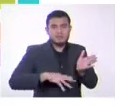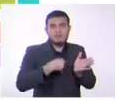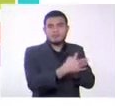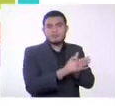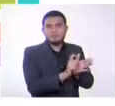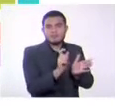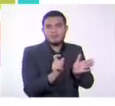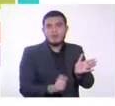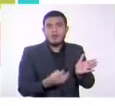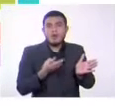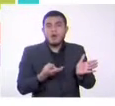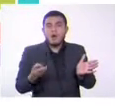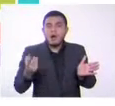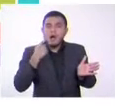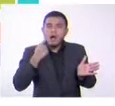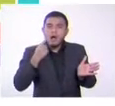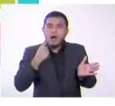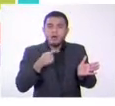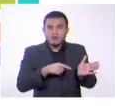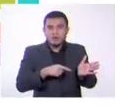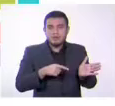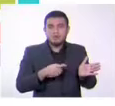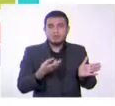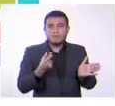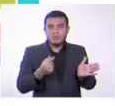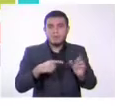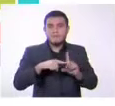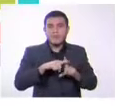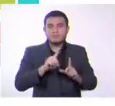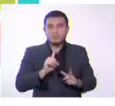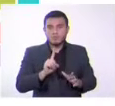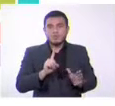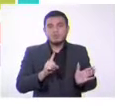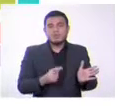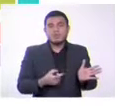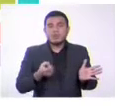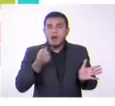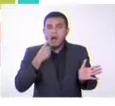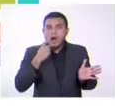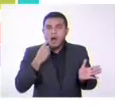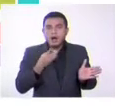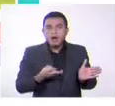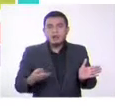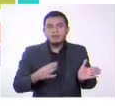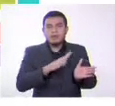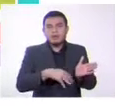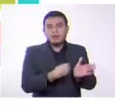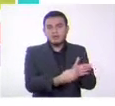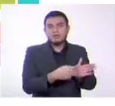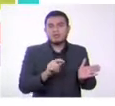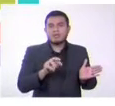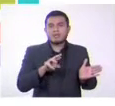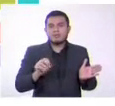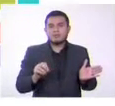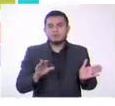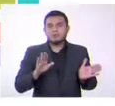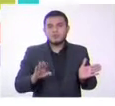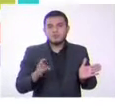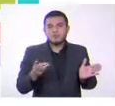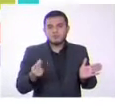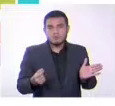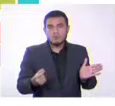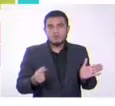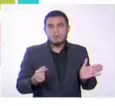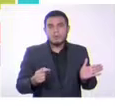tienen número de oxidación +1 y los metales alcalino-térreos, su número de oxidación